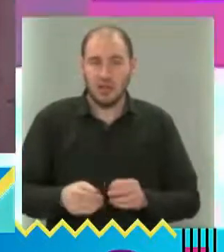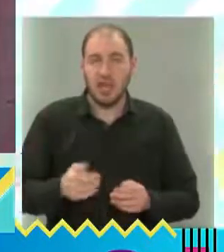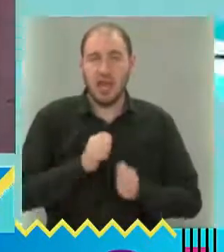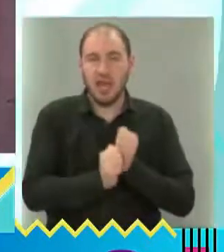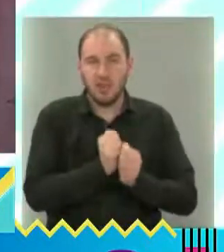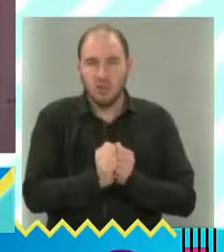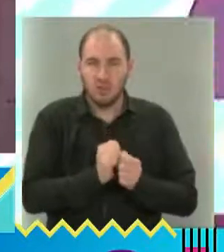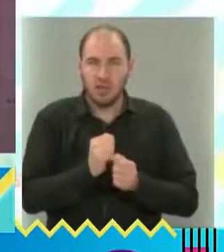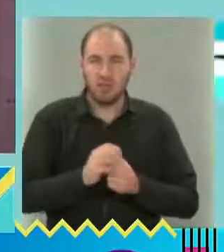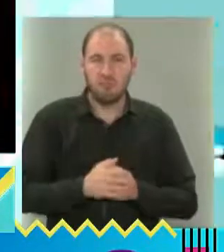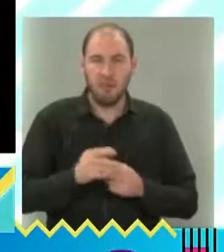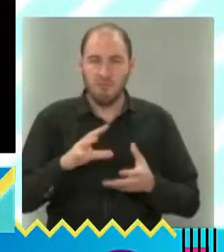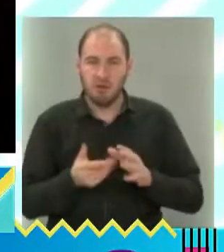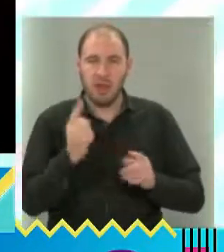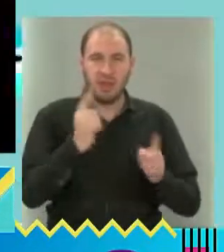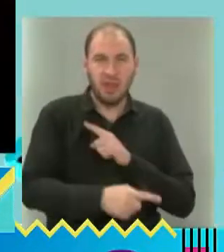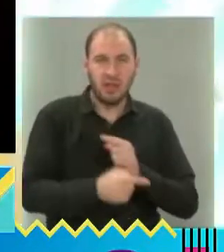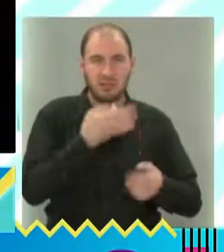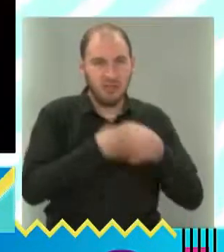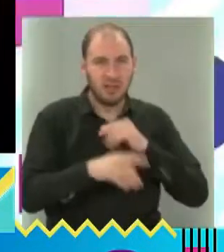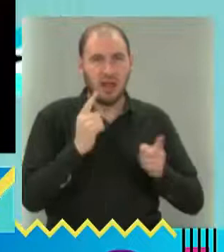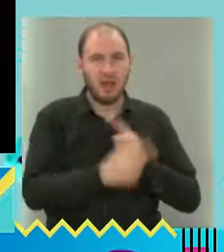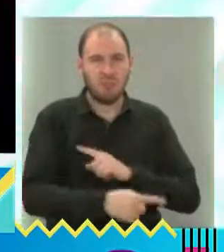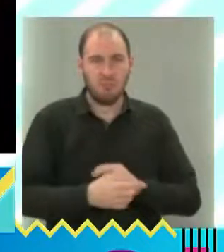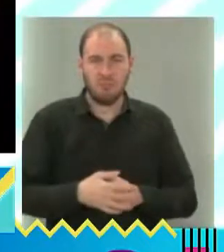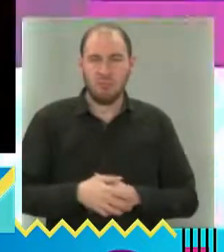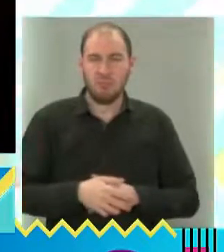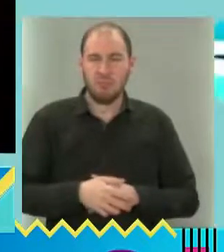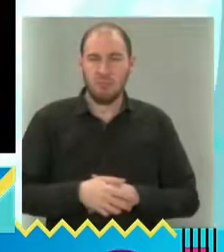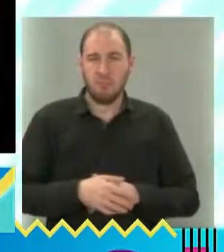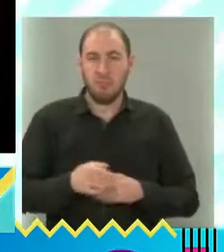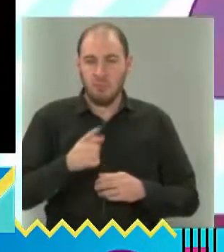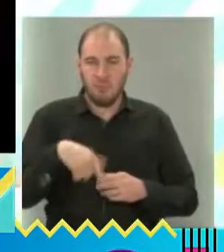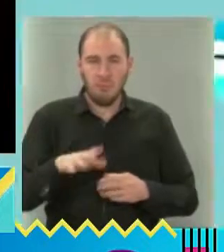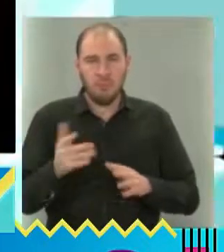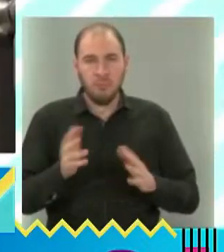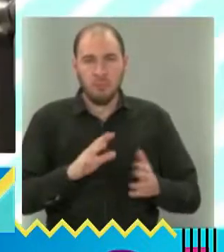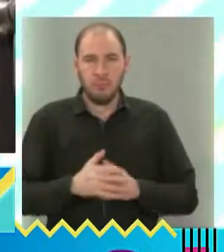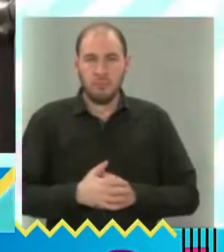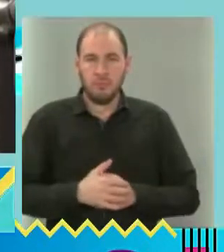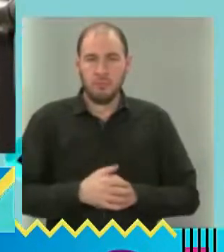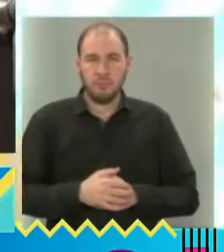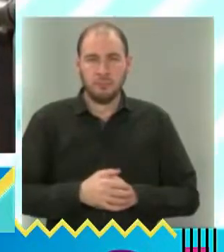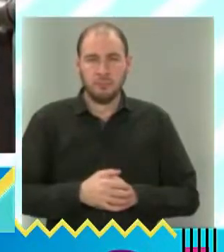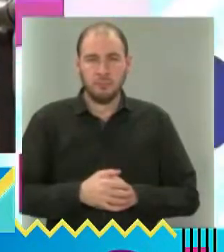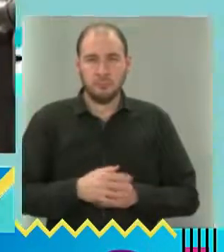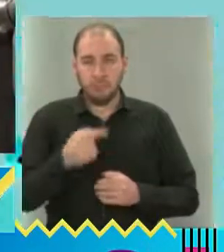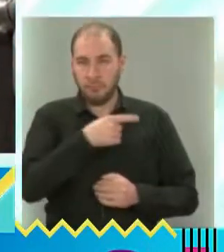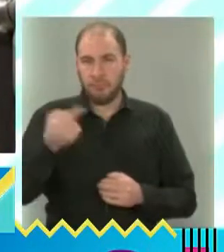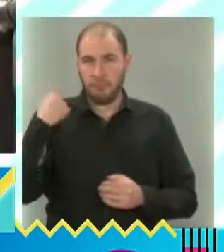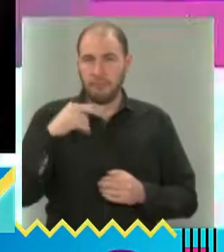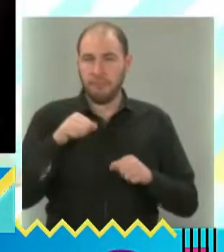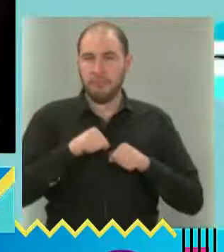industria busque canales más directos de venta. Para que ustedes se den una idea, la semana pasada